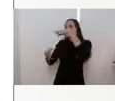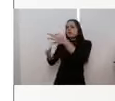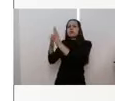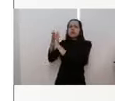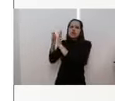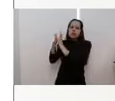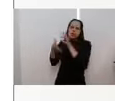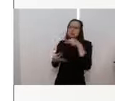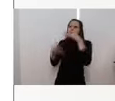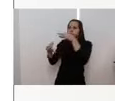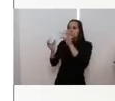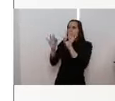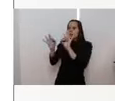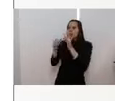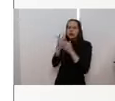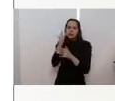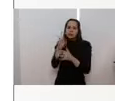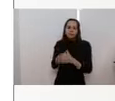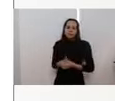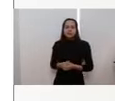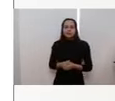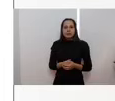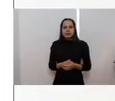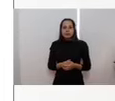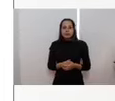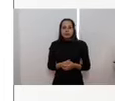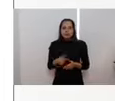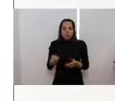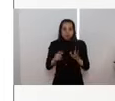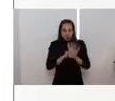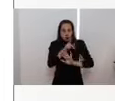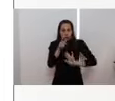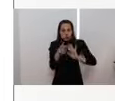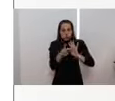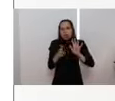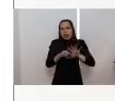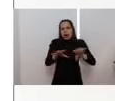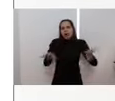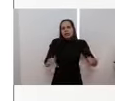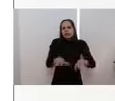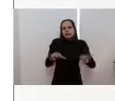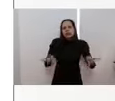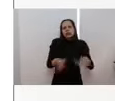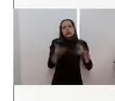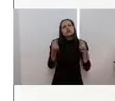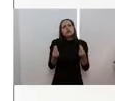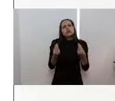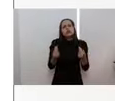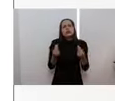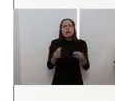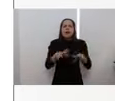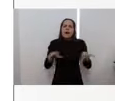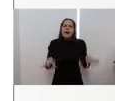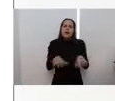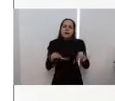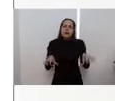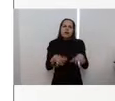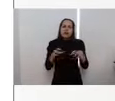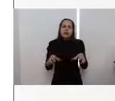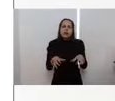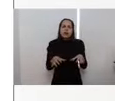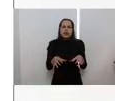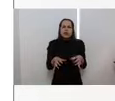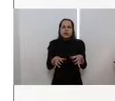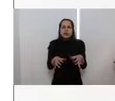adecuada estas son entre todas las actividades entre muchas las que hacemos pues el resultados más importantes